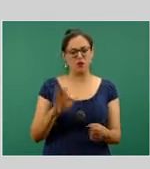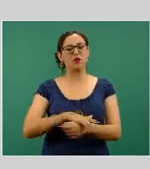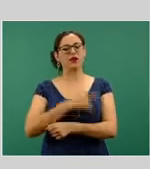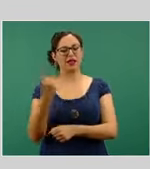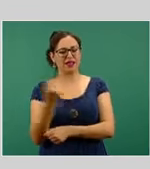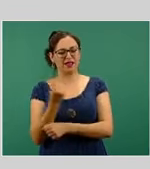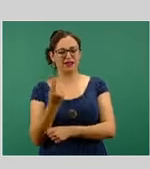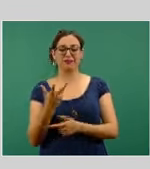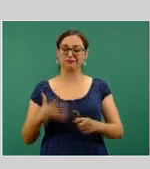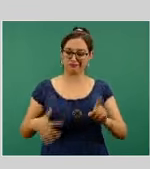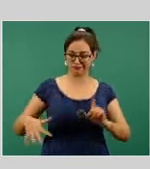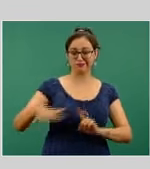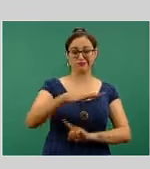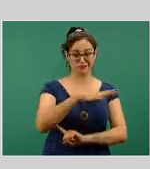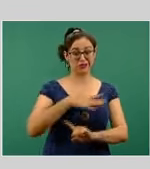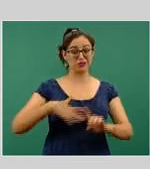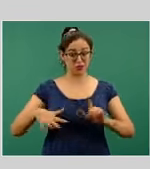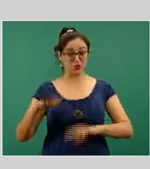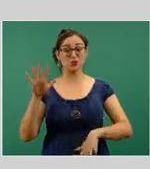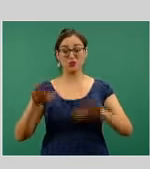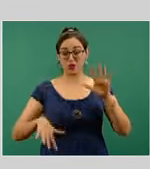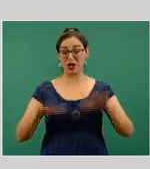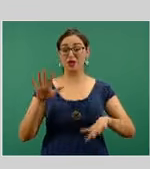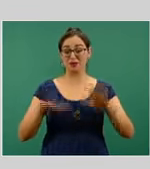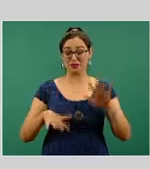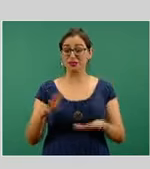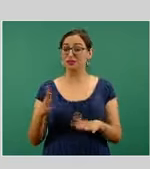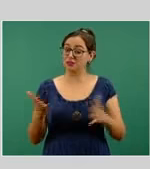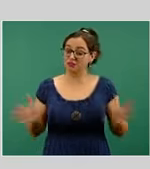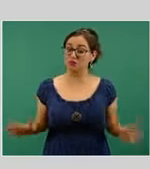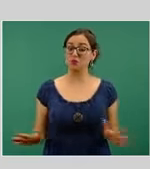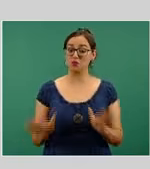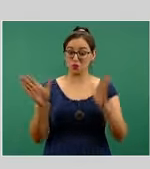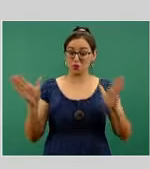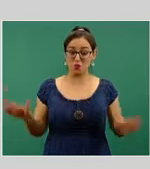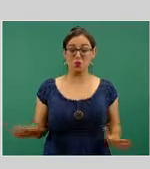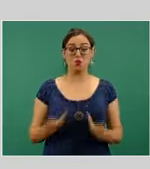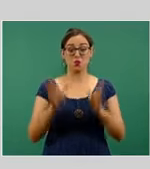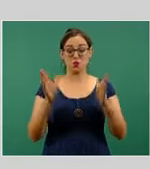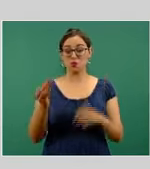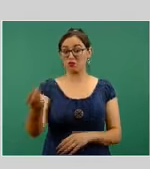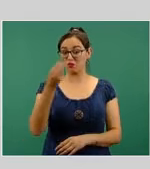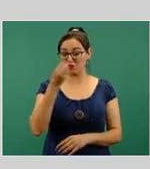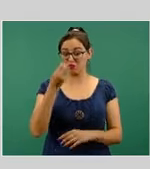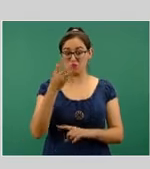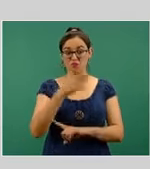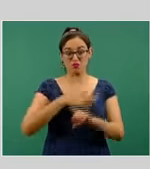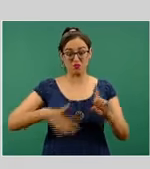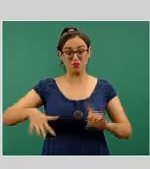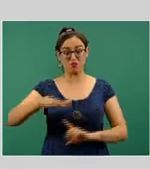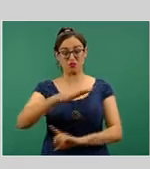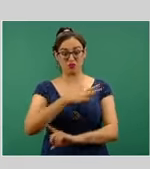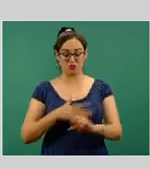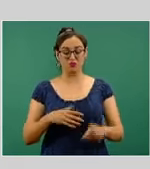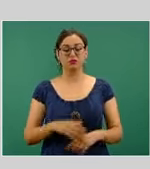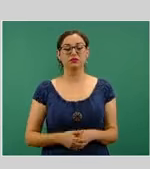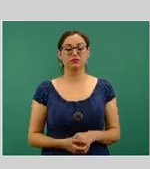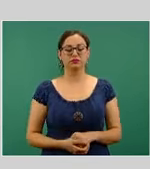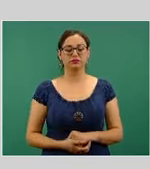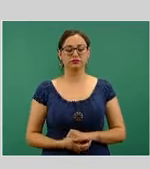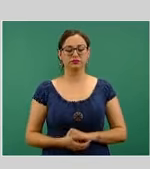Sobre todo por esto es el principal factor que desarrolla la mala alimentación, ese ambiente que se llama obesogénico. La siguiente, por